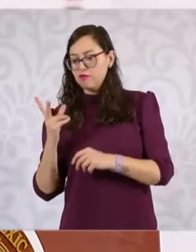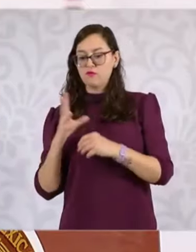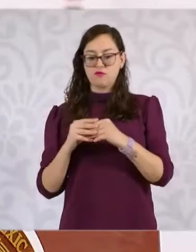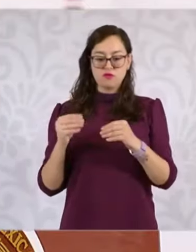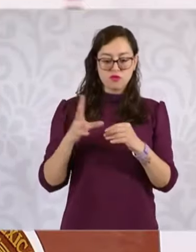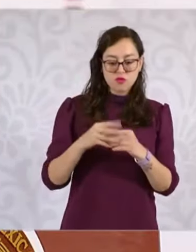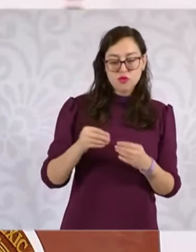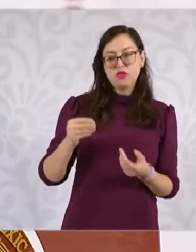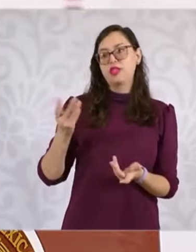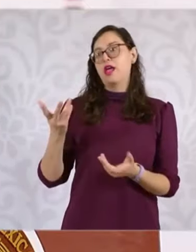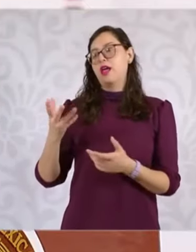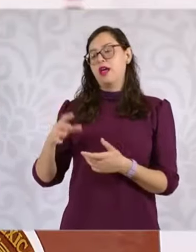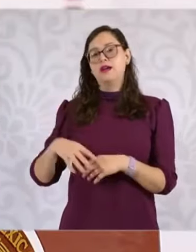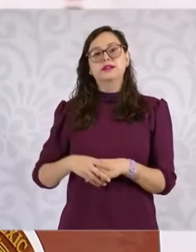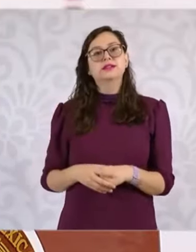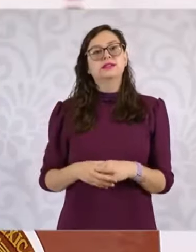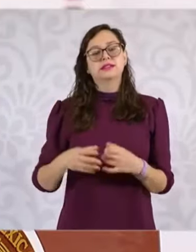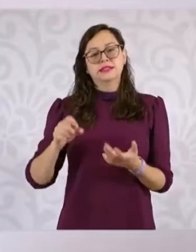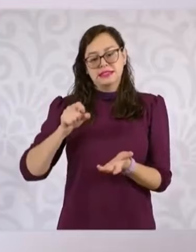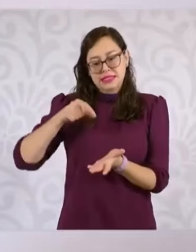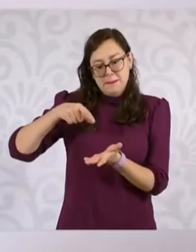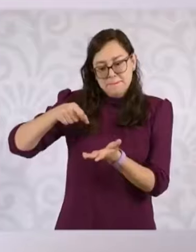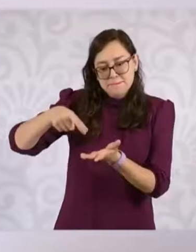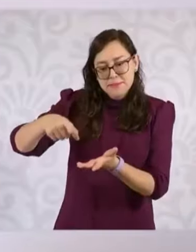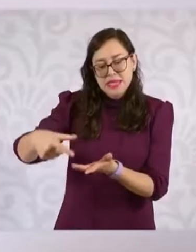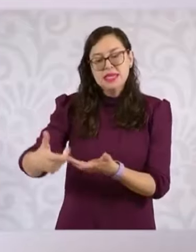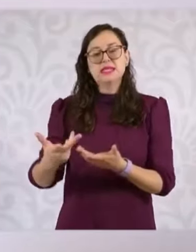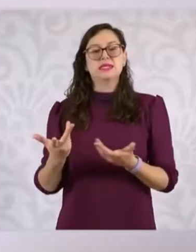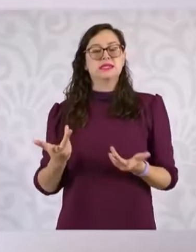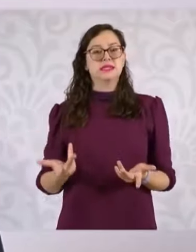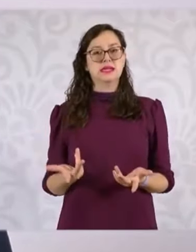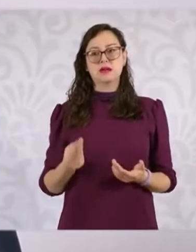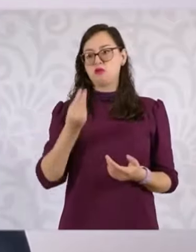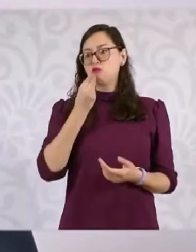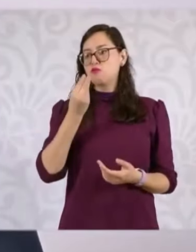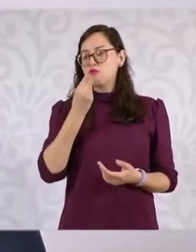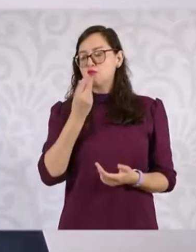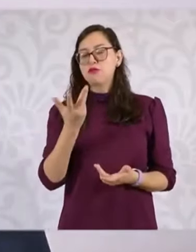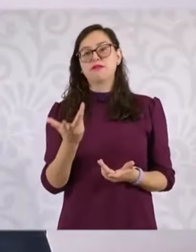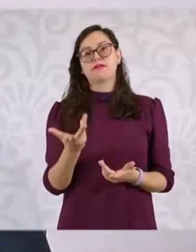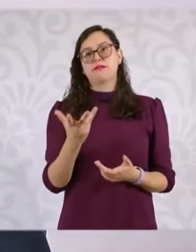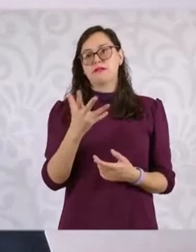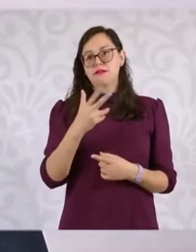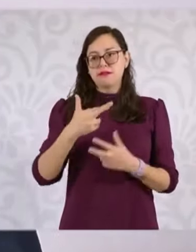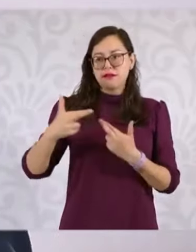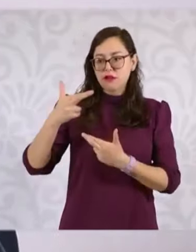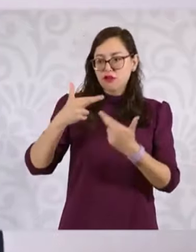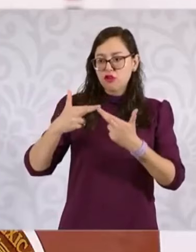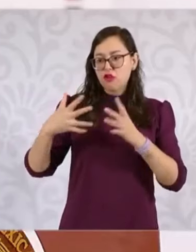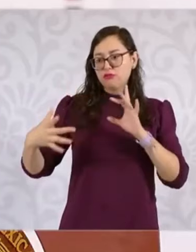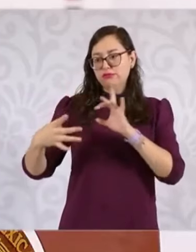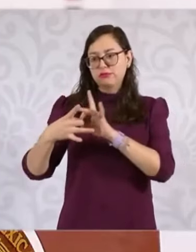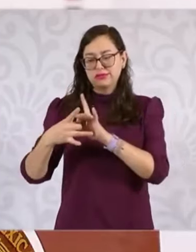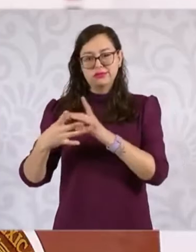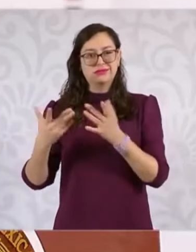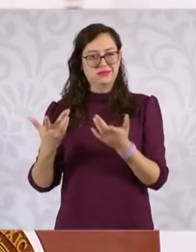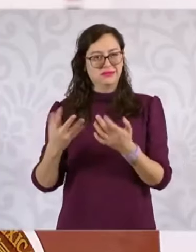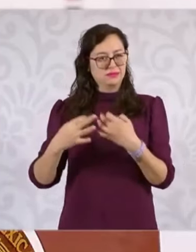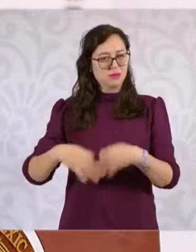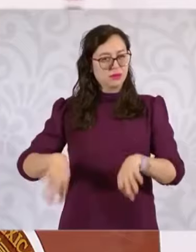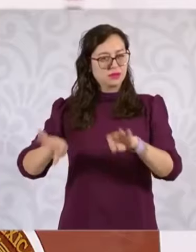semillas, alimentos y bebidas naturales de la región y de temporada. Cuatro,